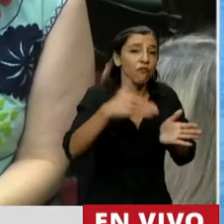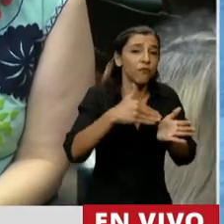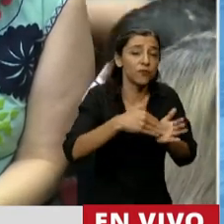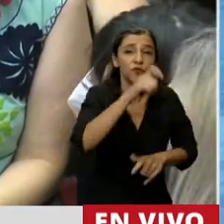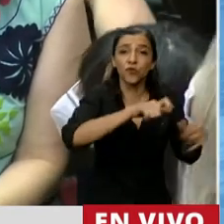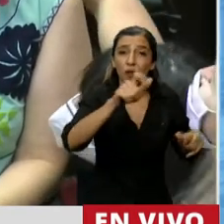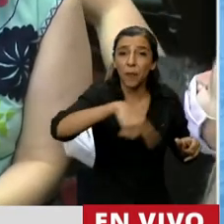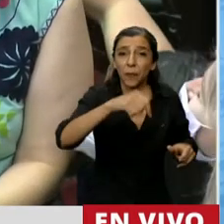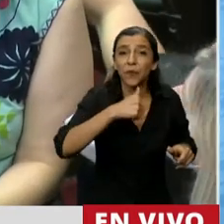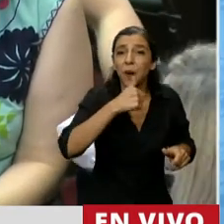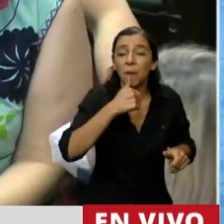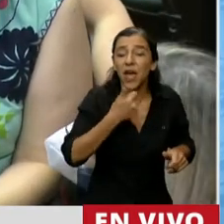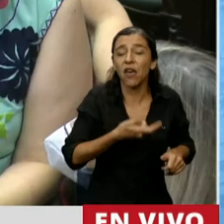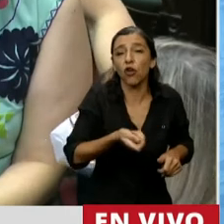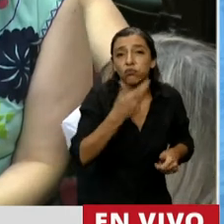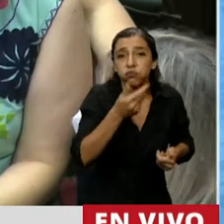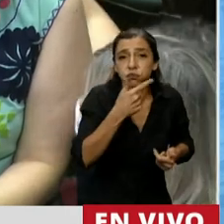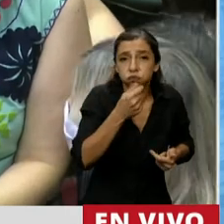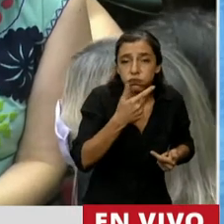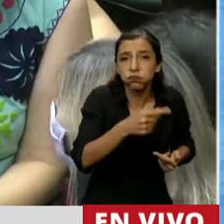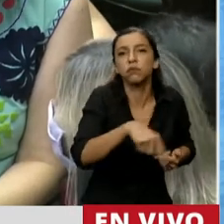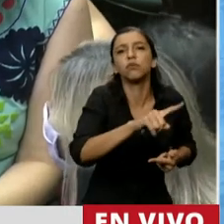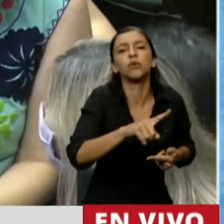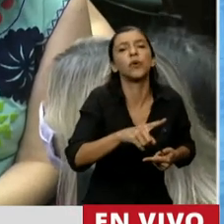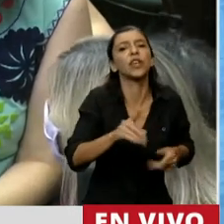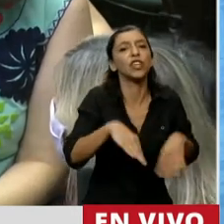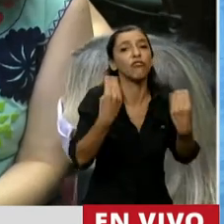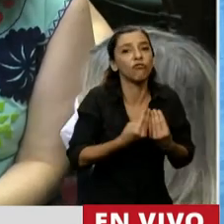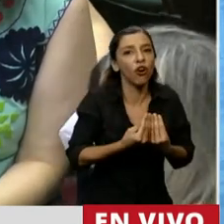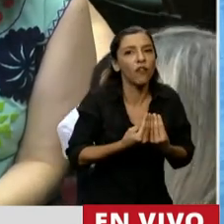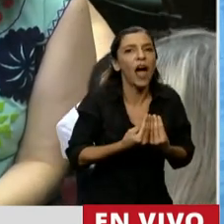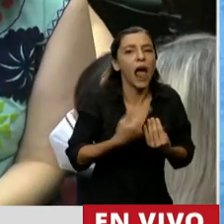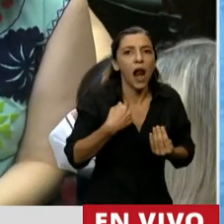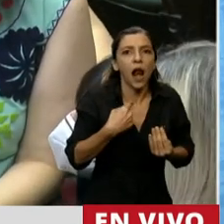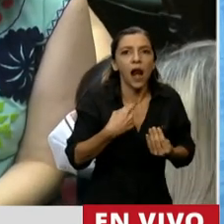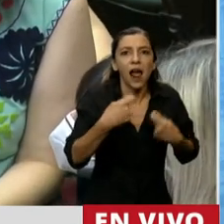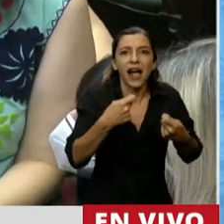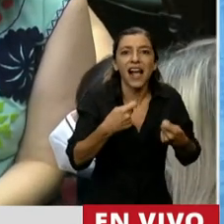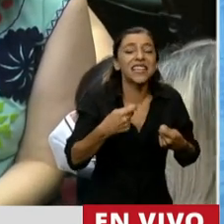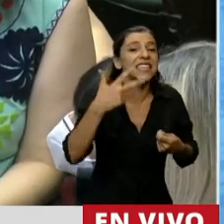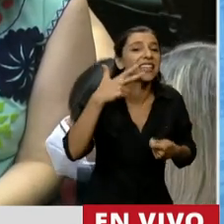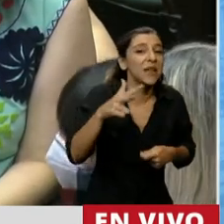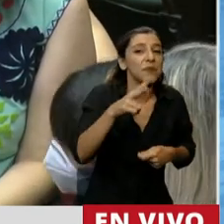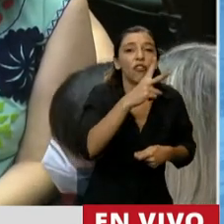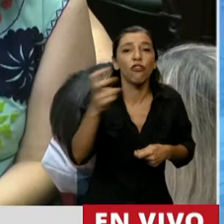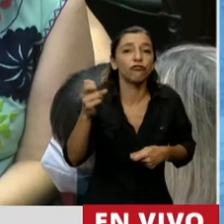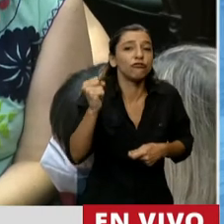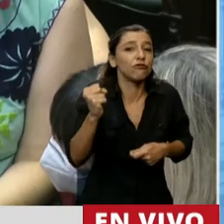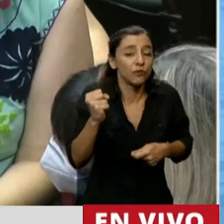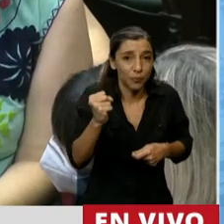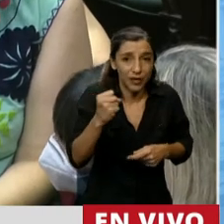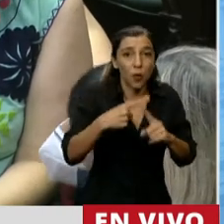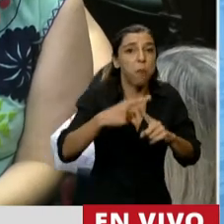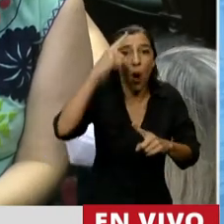consumen medicamentos y que ahorran un promedio de 3.200 pesos por mes, el 20% de lo que era una jubilación